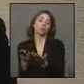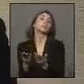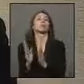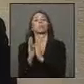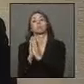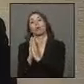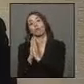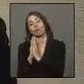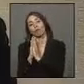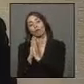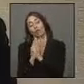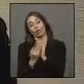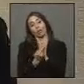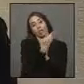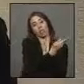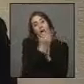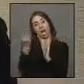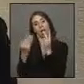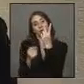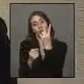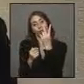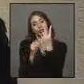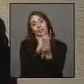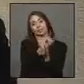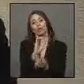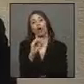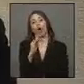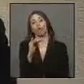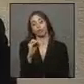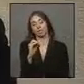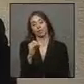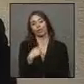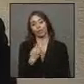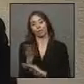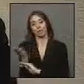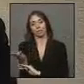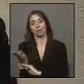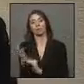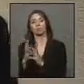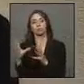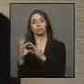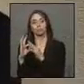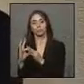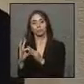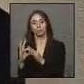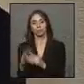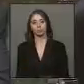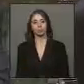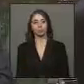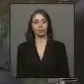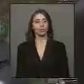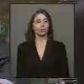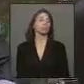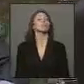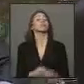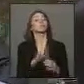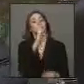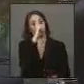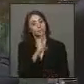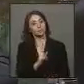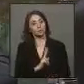presidente, por favor, que se puedan oficiar a estas dos instituciones por estos oficios que he pedido. Muchas gracias, presidente. Honorable